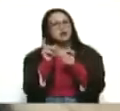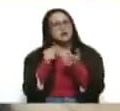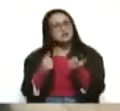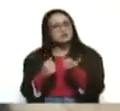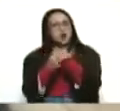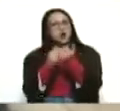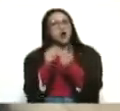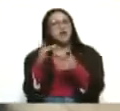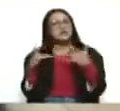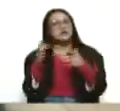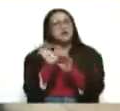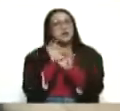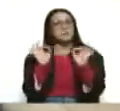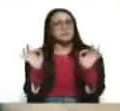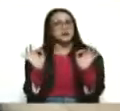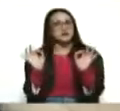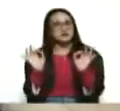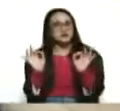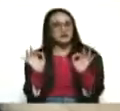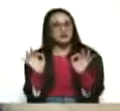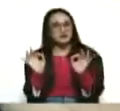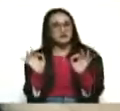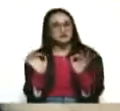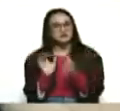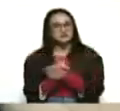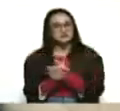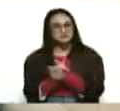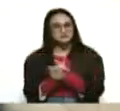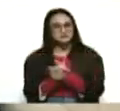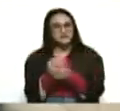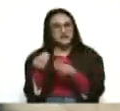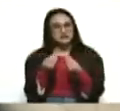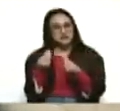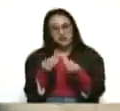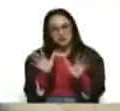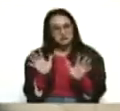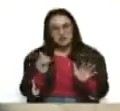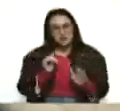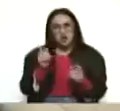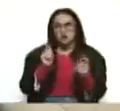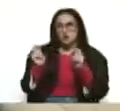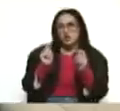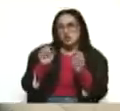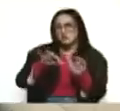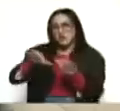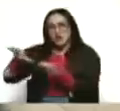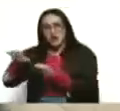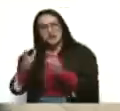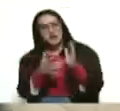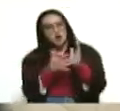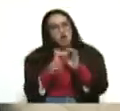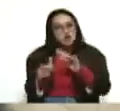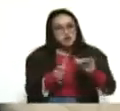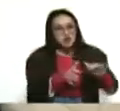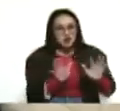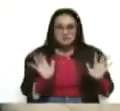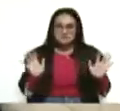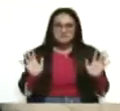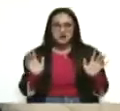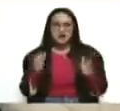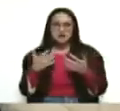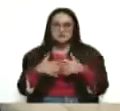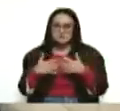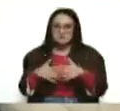actividad especial que se estaría desarrollando allí, qué sé yo, el turismo en un lado, la tecnología en otro, la